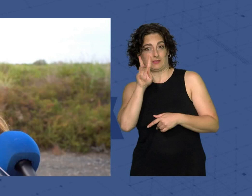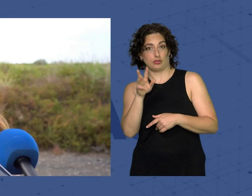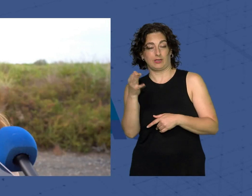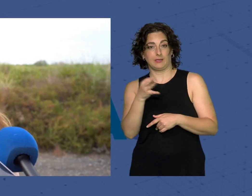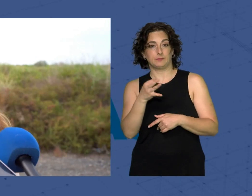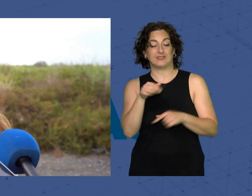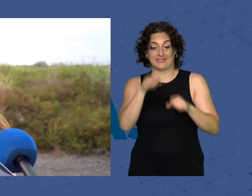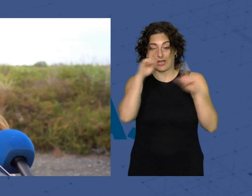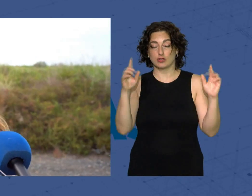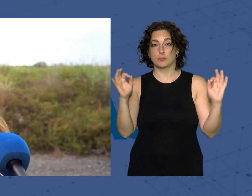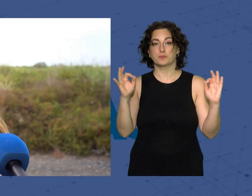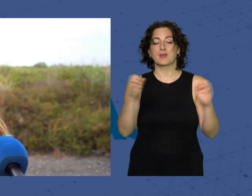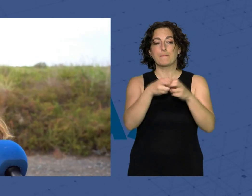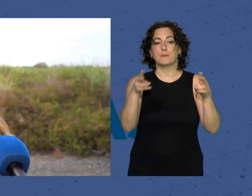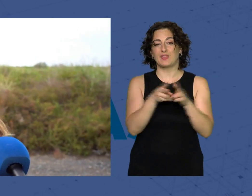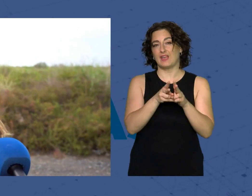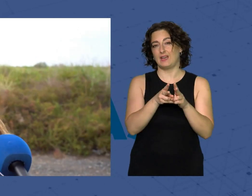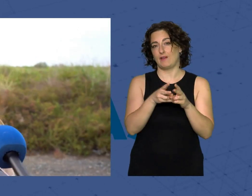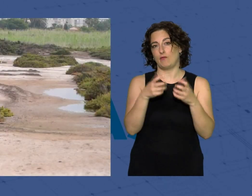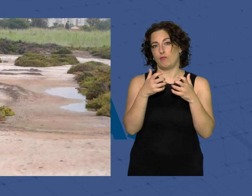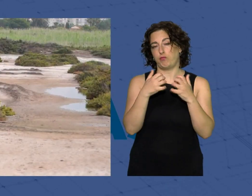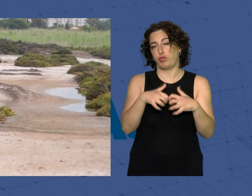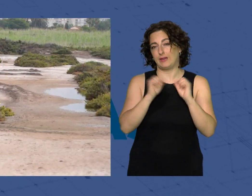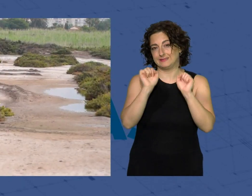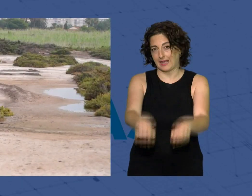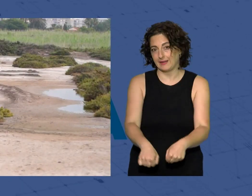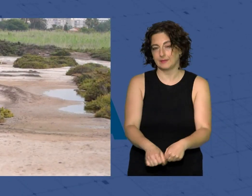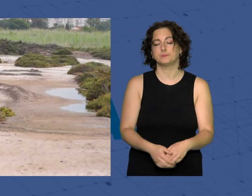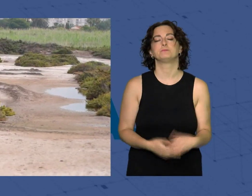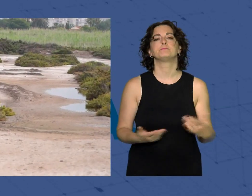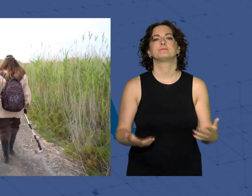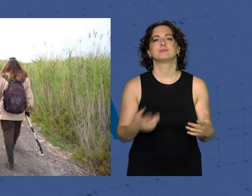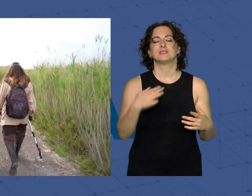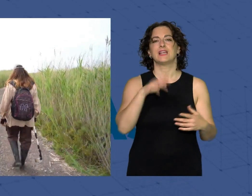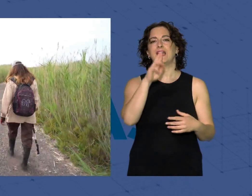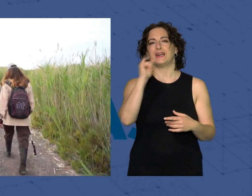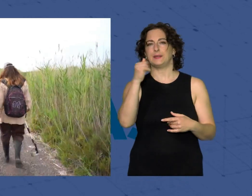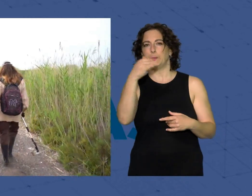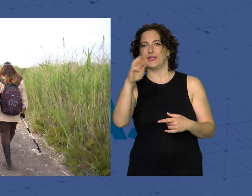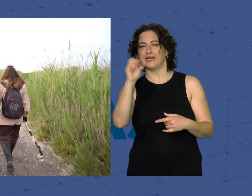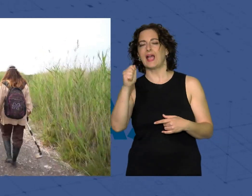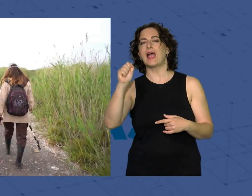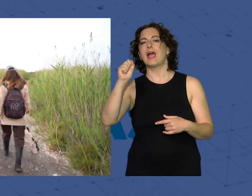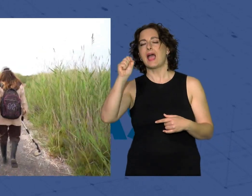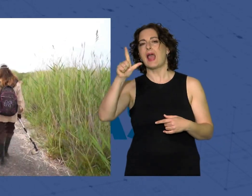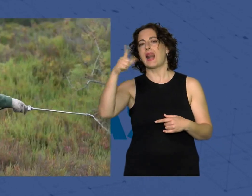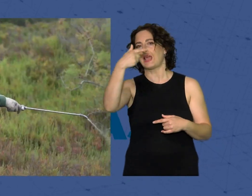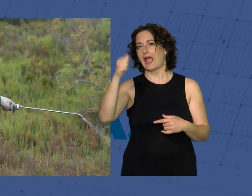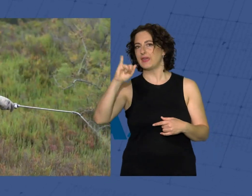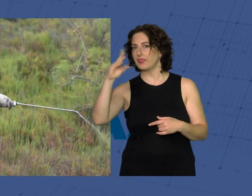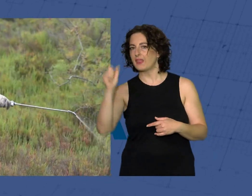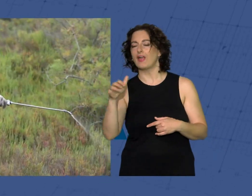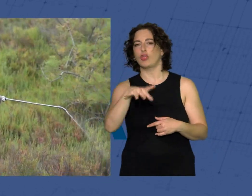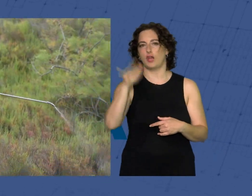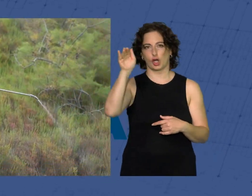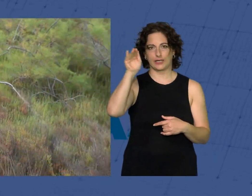concretamente, las piscinas han empezado a funcionar muy tarde. Estamos en la ribera de la Algaida, en el municipio de Roquetas de Mar, un